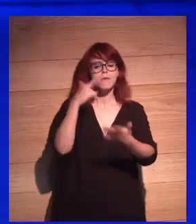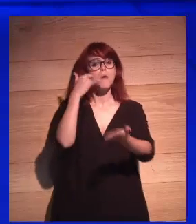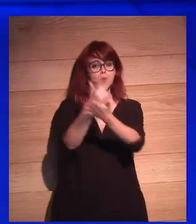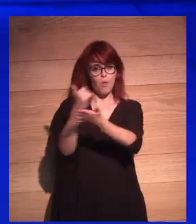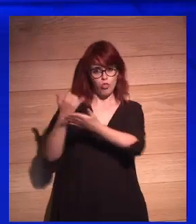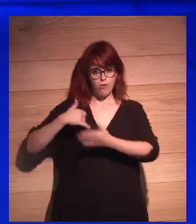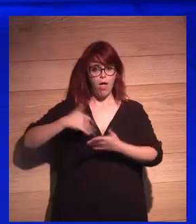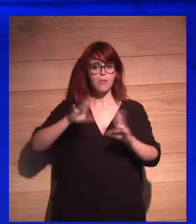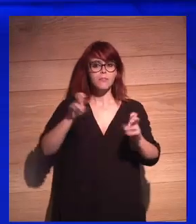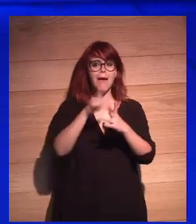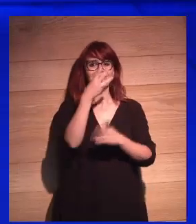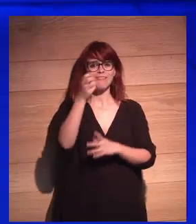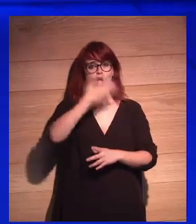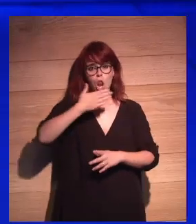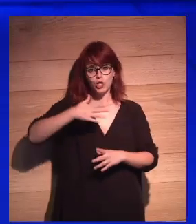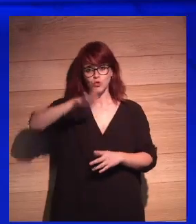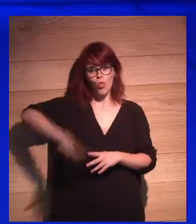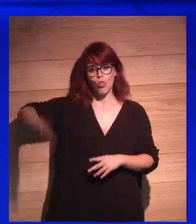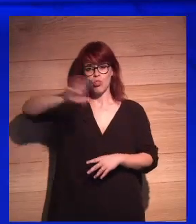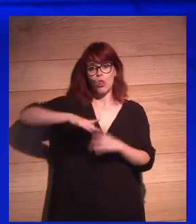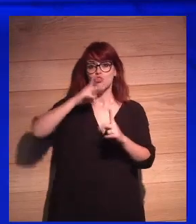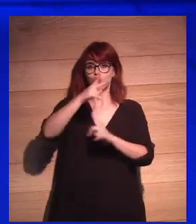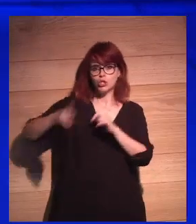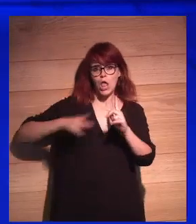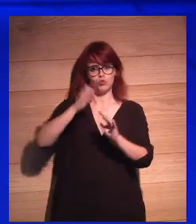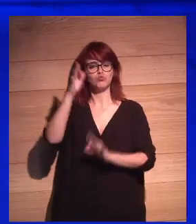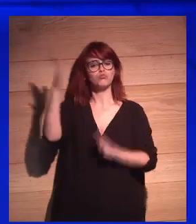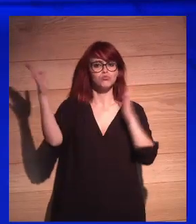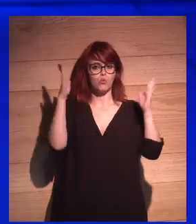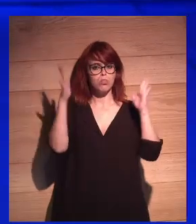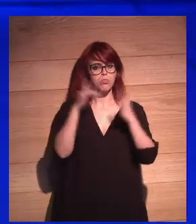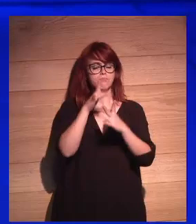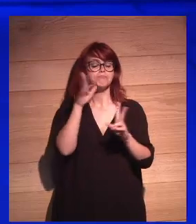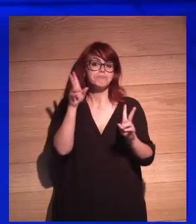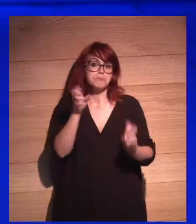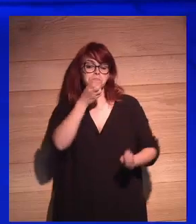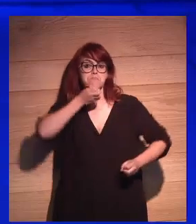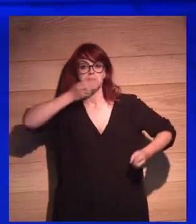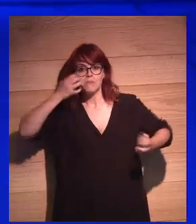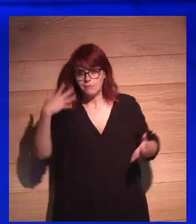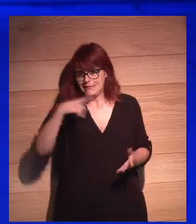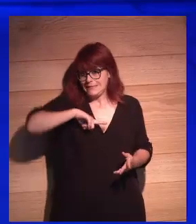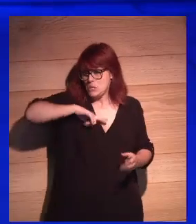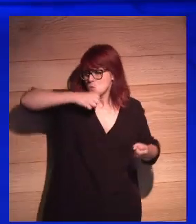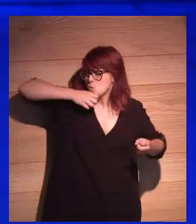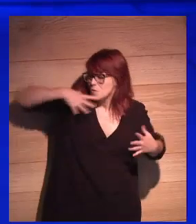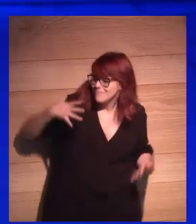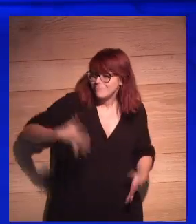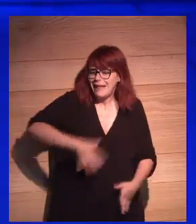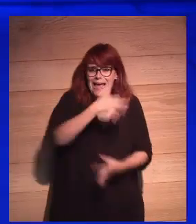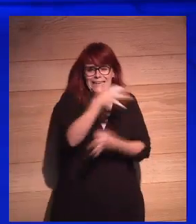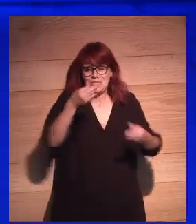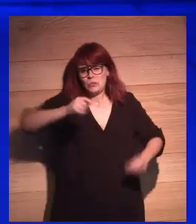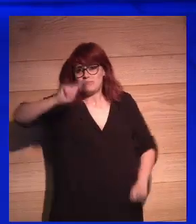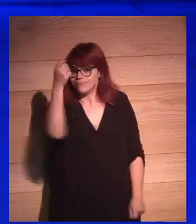en más de 30 colegios allí durante 2 años con dos proyectos diferentes. Y bueno, la aceptación es brutal, el éxito, los alumnos